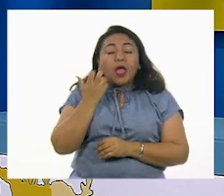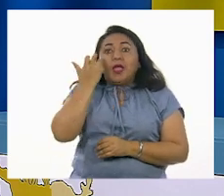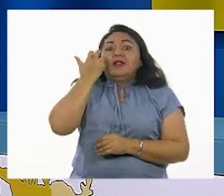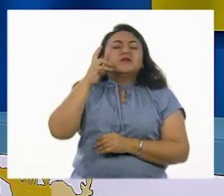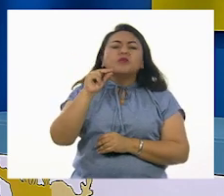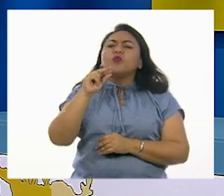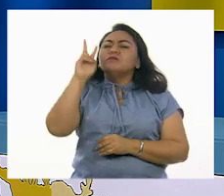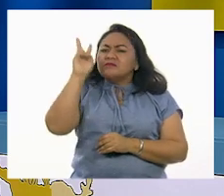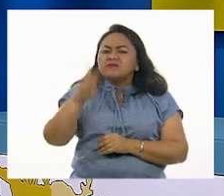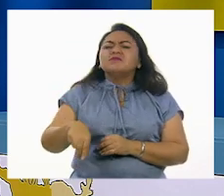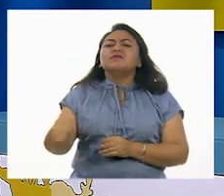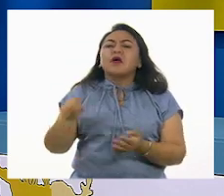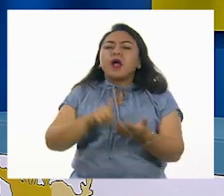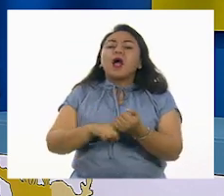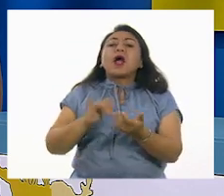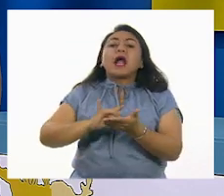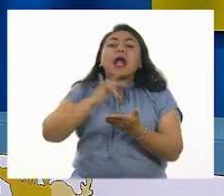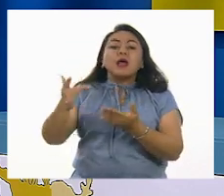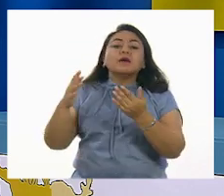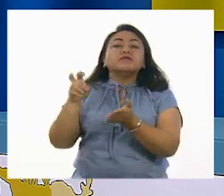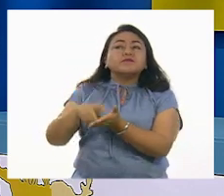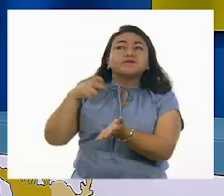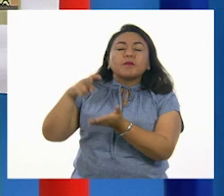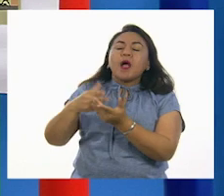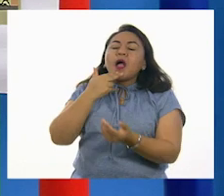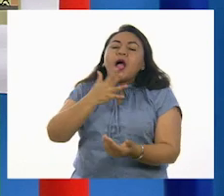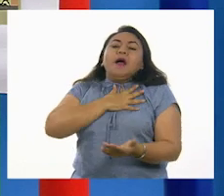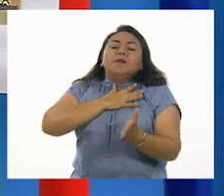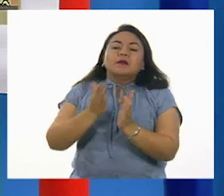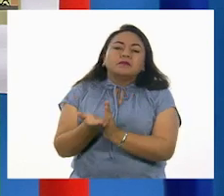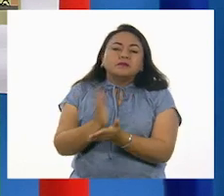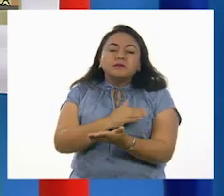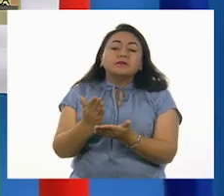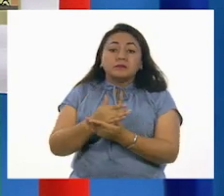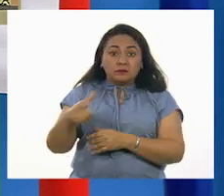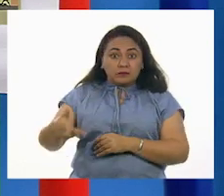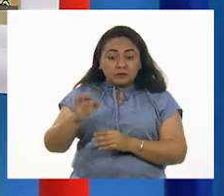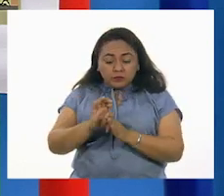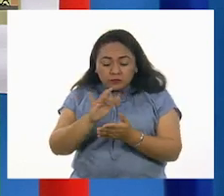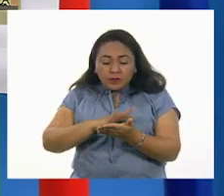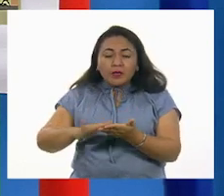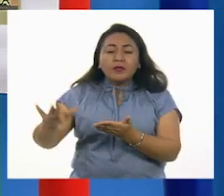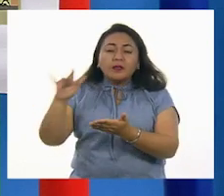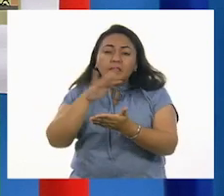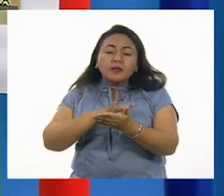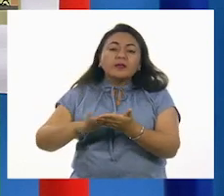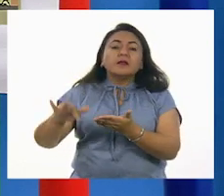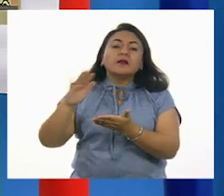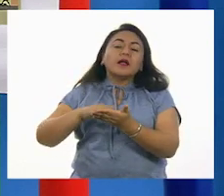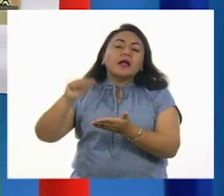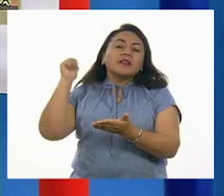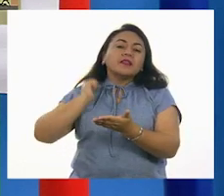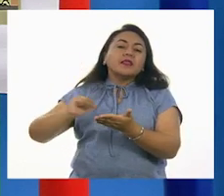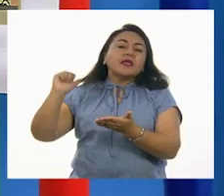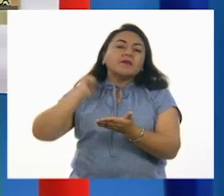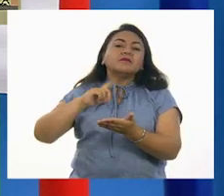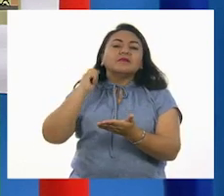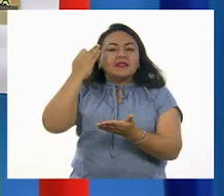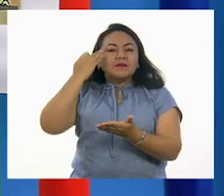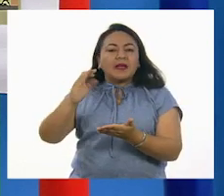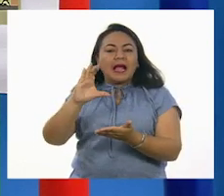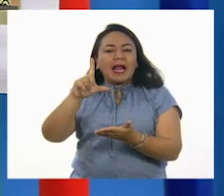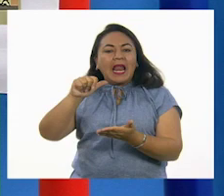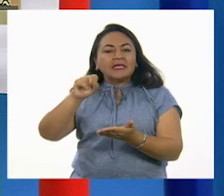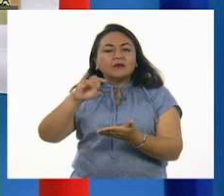es consecuencia de la educación que recibió. Entonces, Alejandro Magno fue educado en la literatura clásica de la época y en la admiración